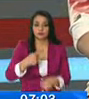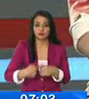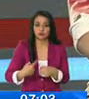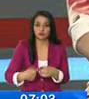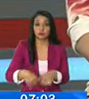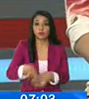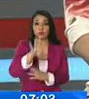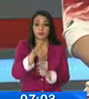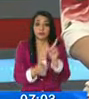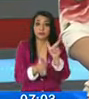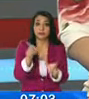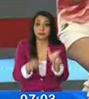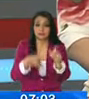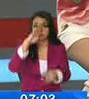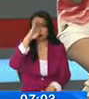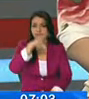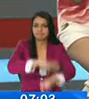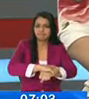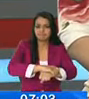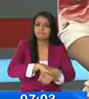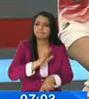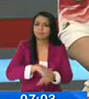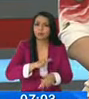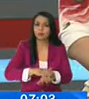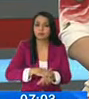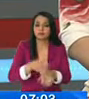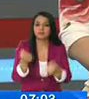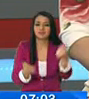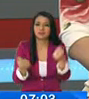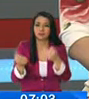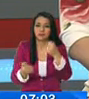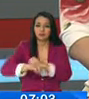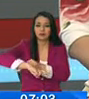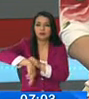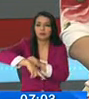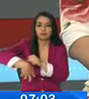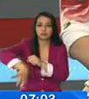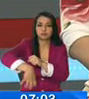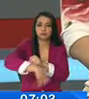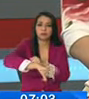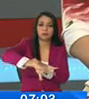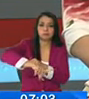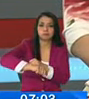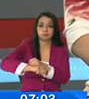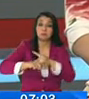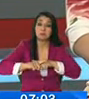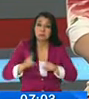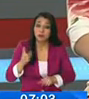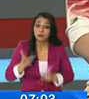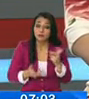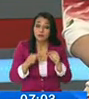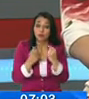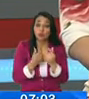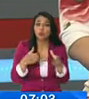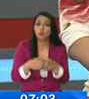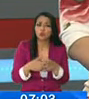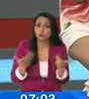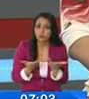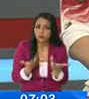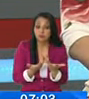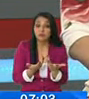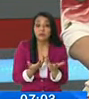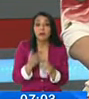detenidos cuatro sujetos acusados de estar dedicados al robo de autopartes de vehículos. Lo curioso es que se presume que la supuesta banda estaría conformada